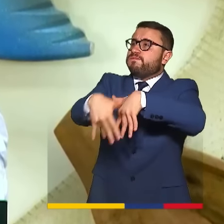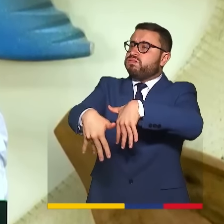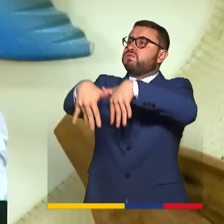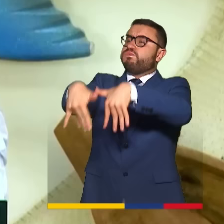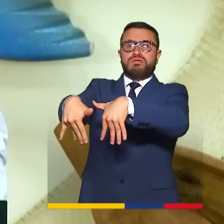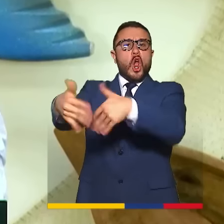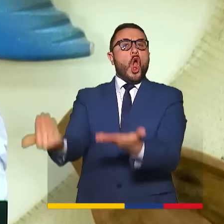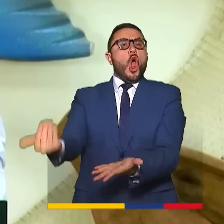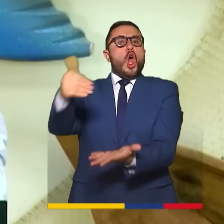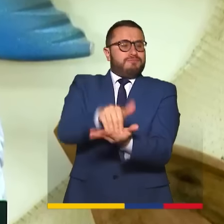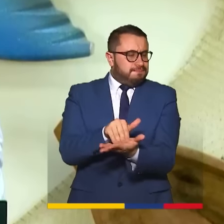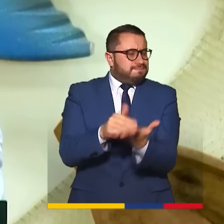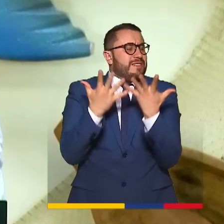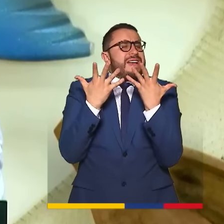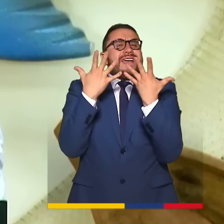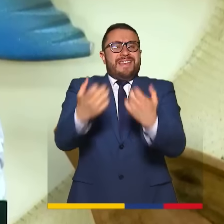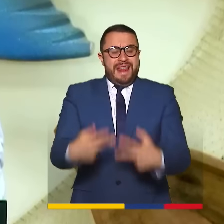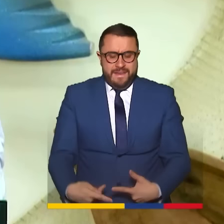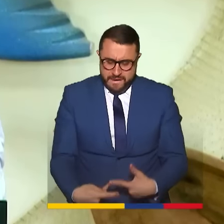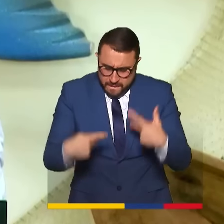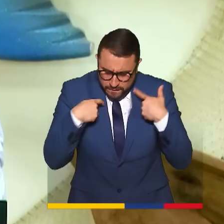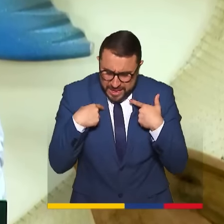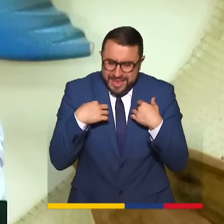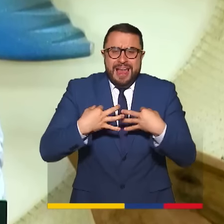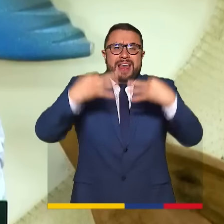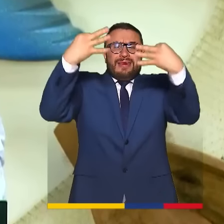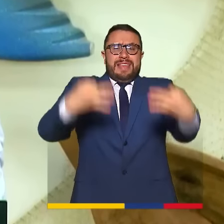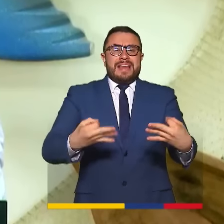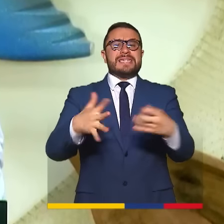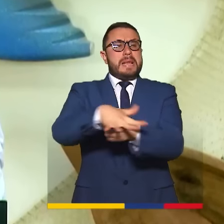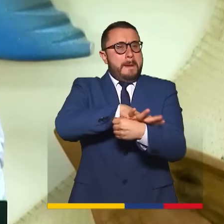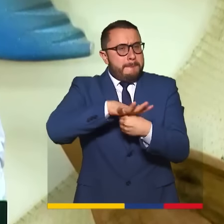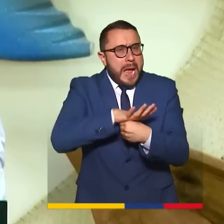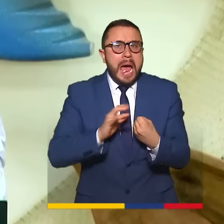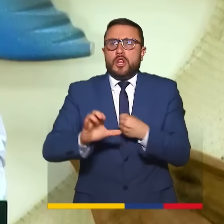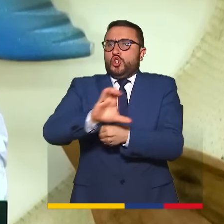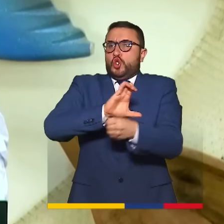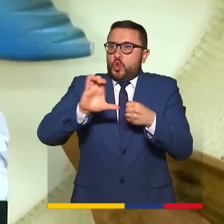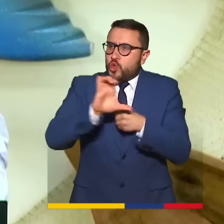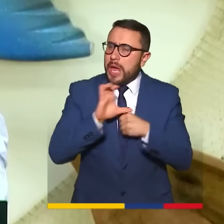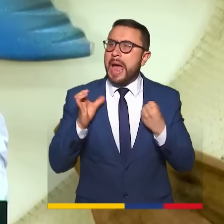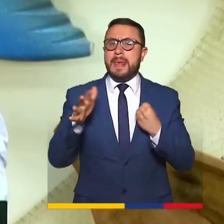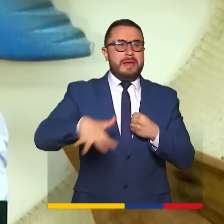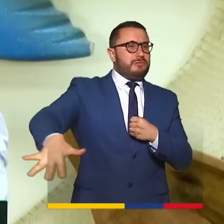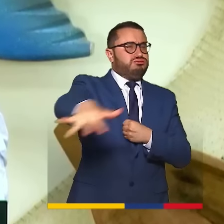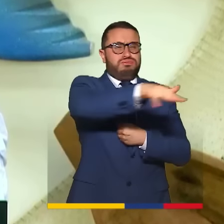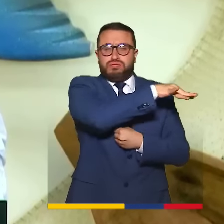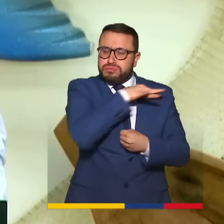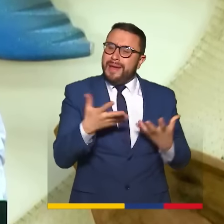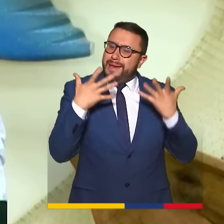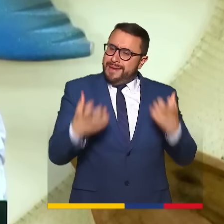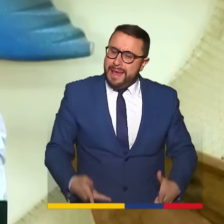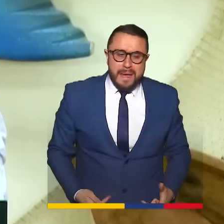nuevo que hubiese dignidad en sus barrios, en sus ciudades, en sus pueblos,